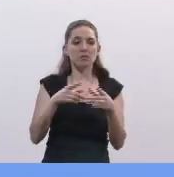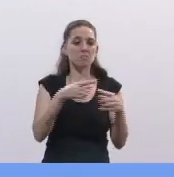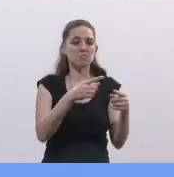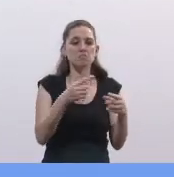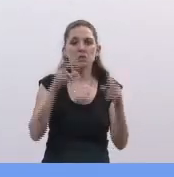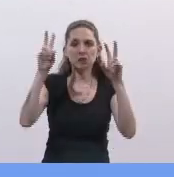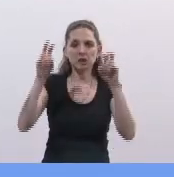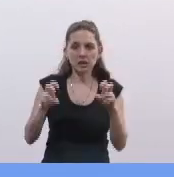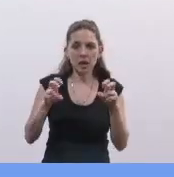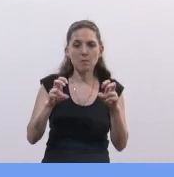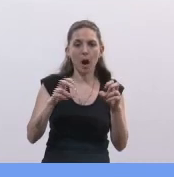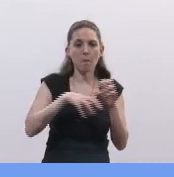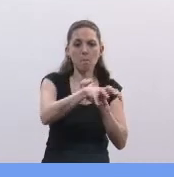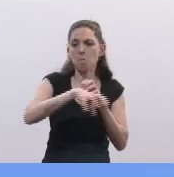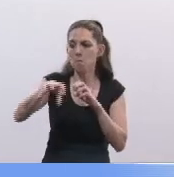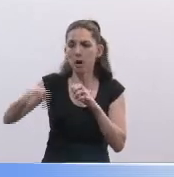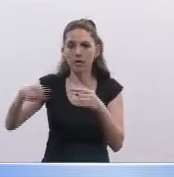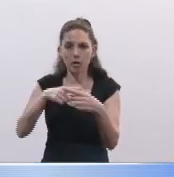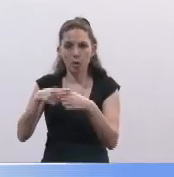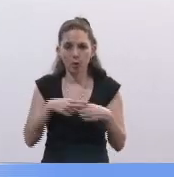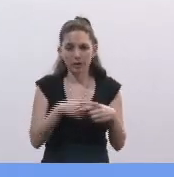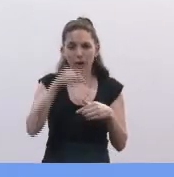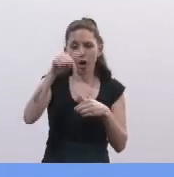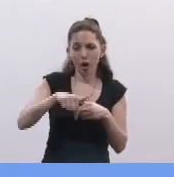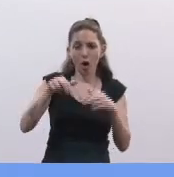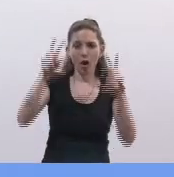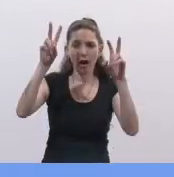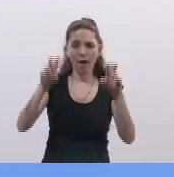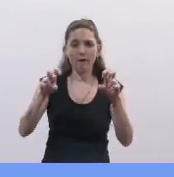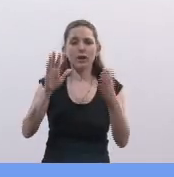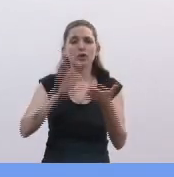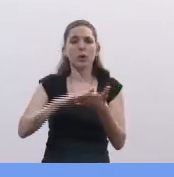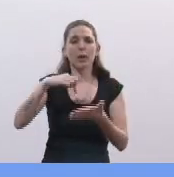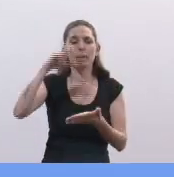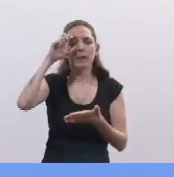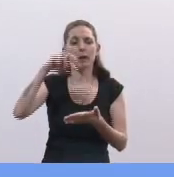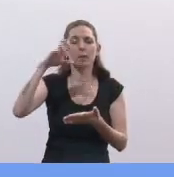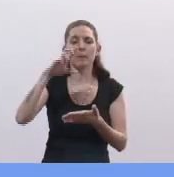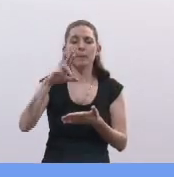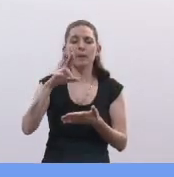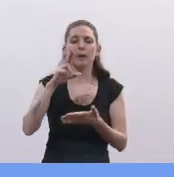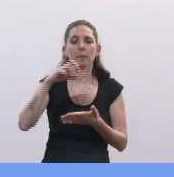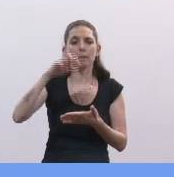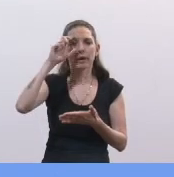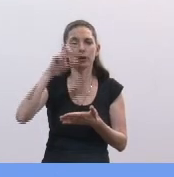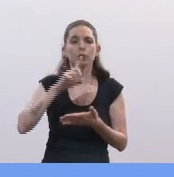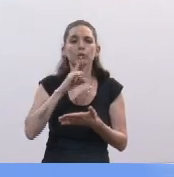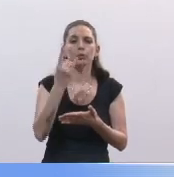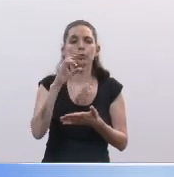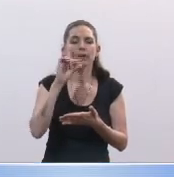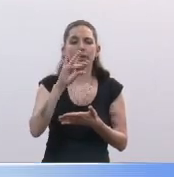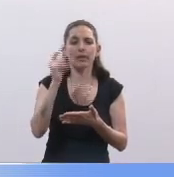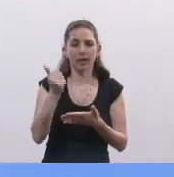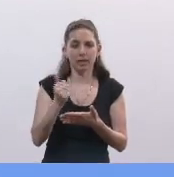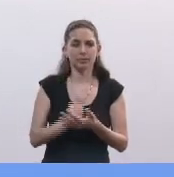de ninguno de los partidos políticos, que hable de hoy de perpetuidad. Ya hace 4 años atrás se quería poner por 4 años,